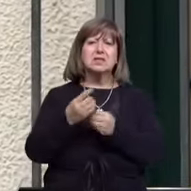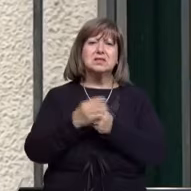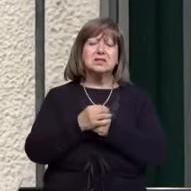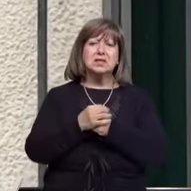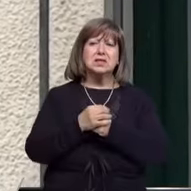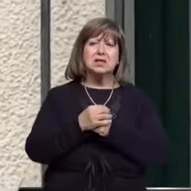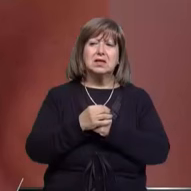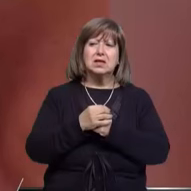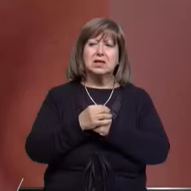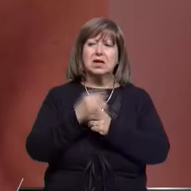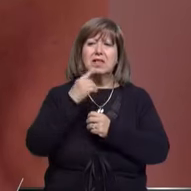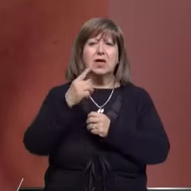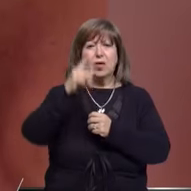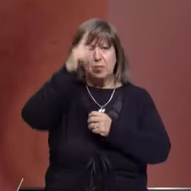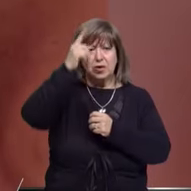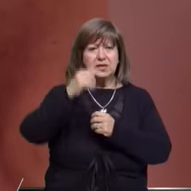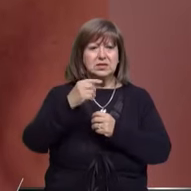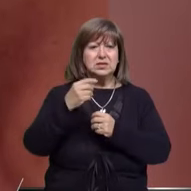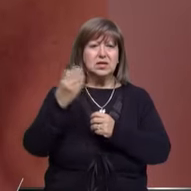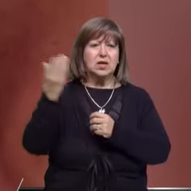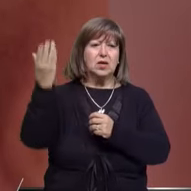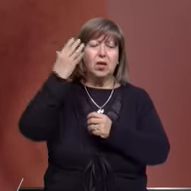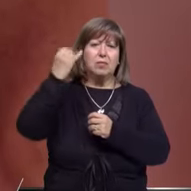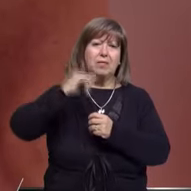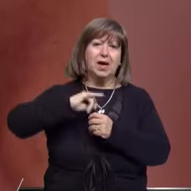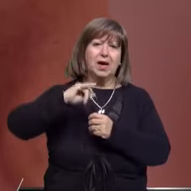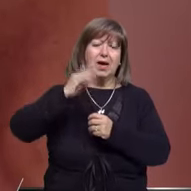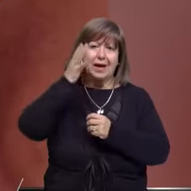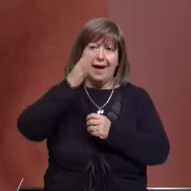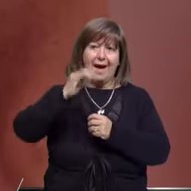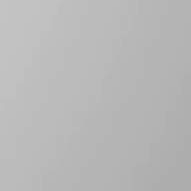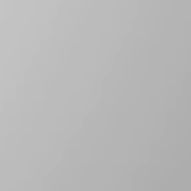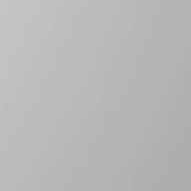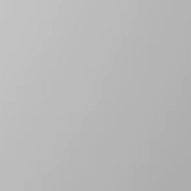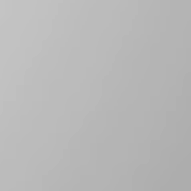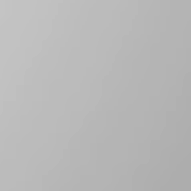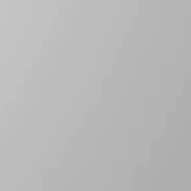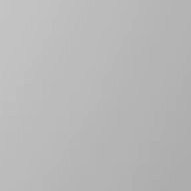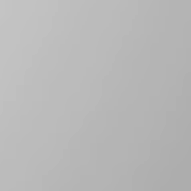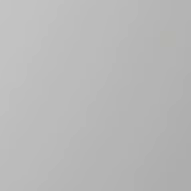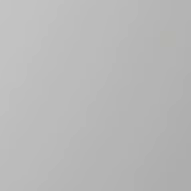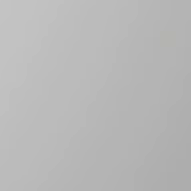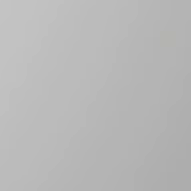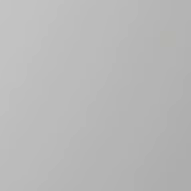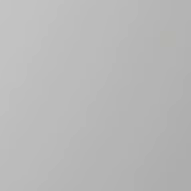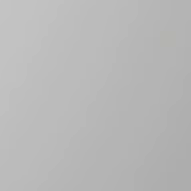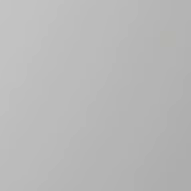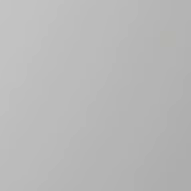¿Lesiones graves o cómo entró? Sí, lesiones graves, bueno, por la fractura en el cráneo.